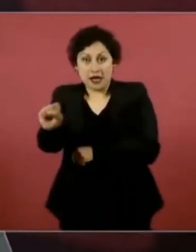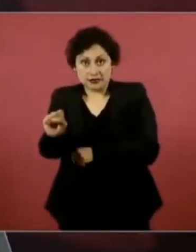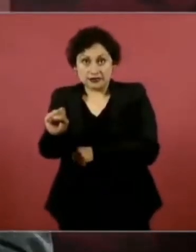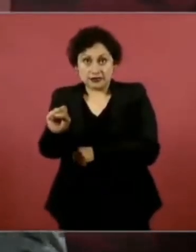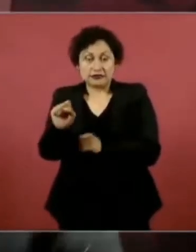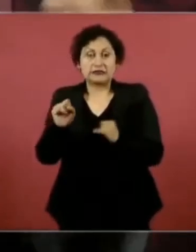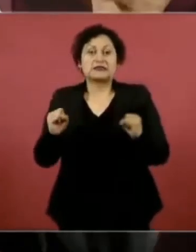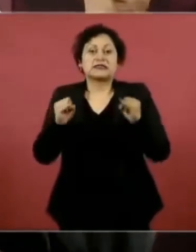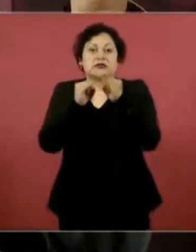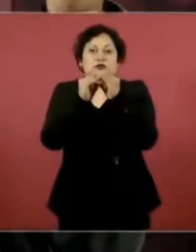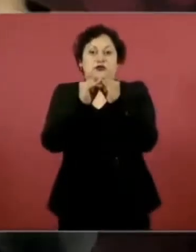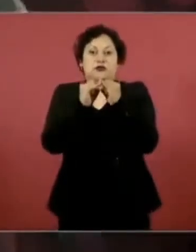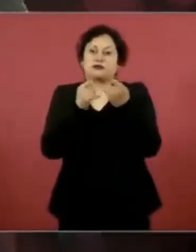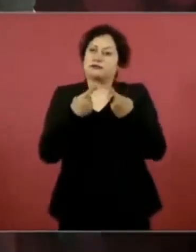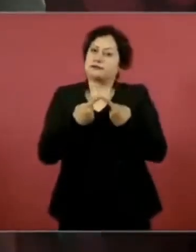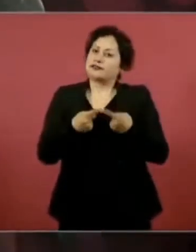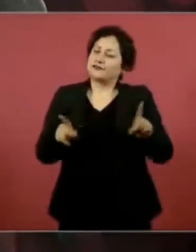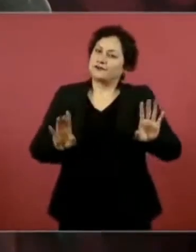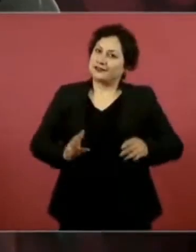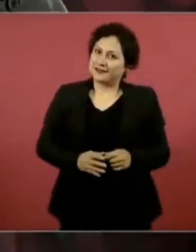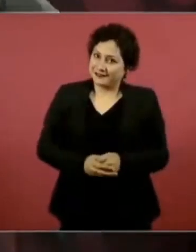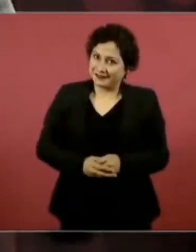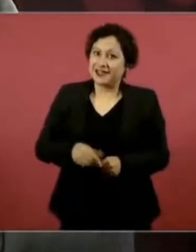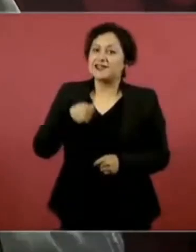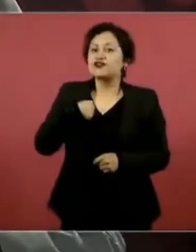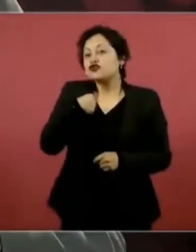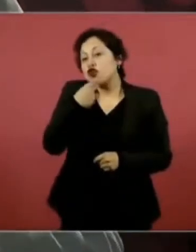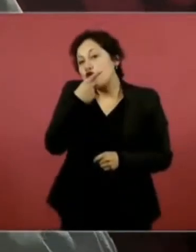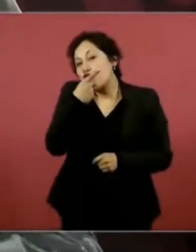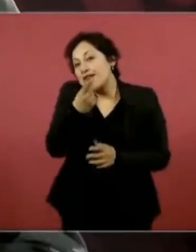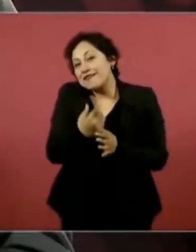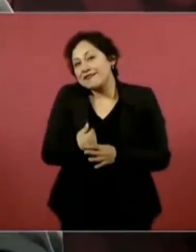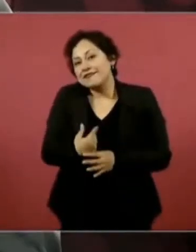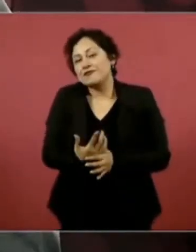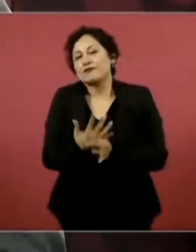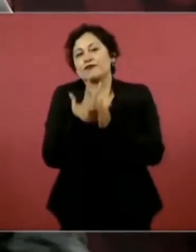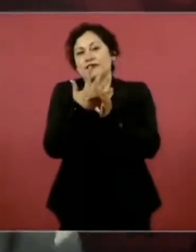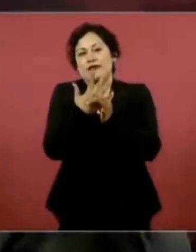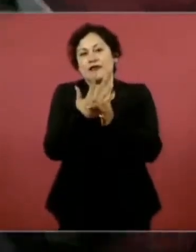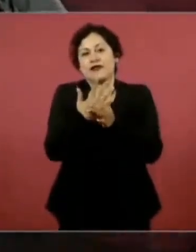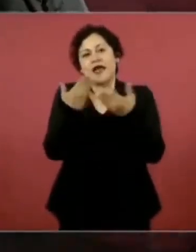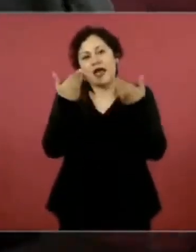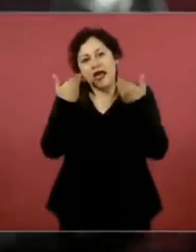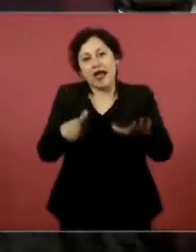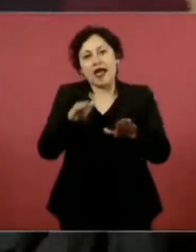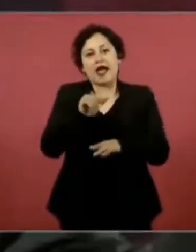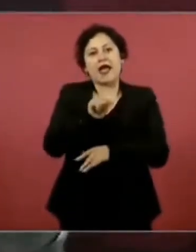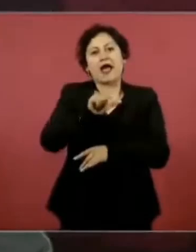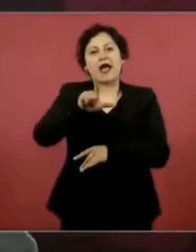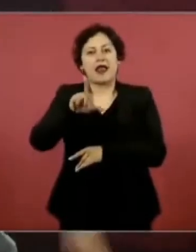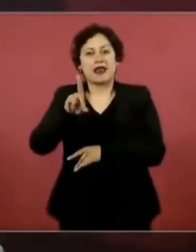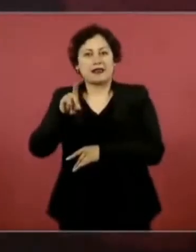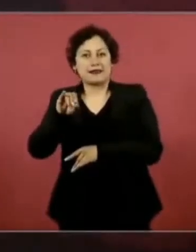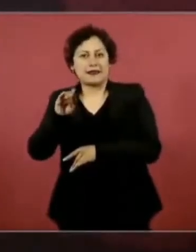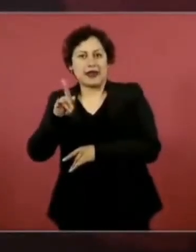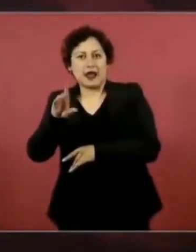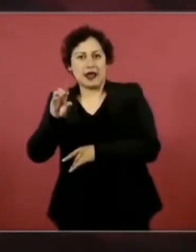es Al con sus instituciones pues todas las que